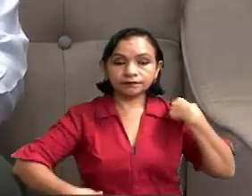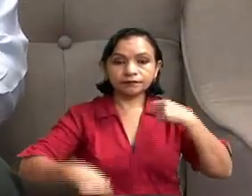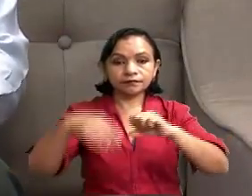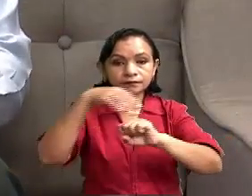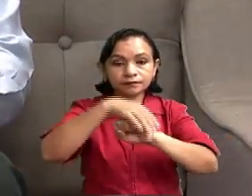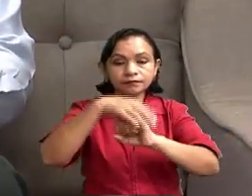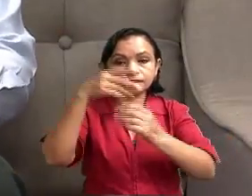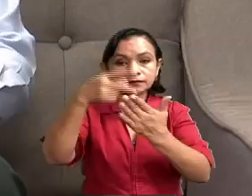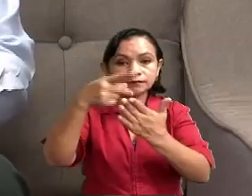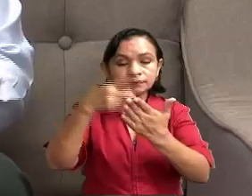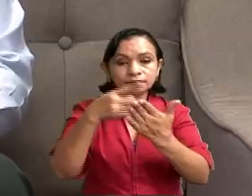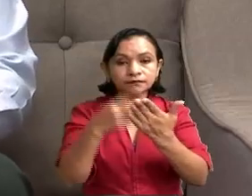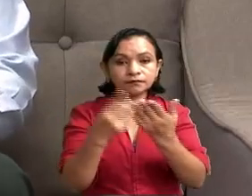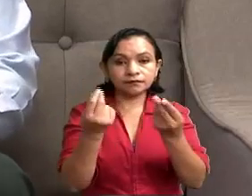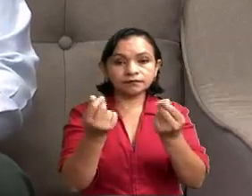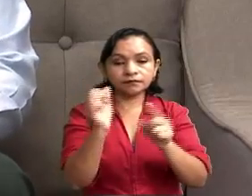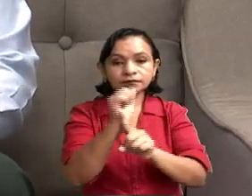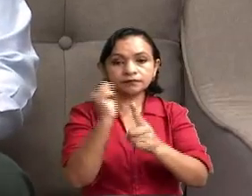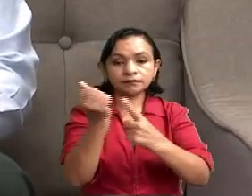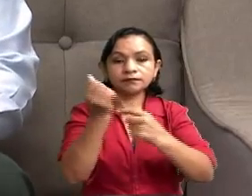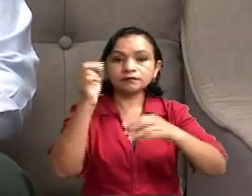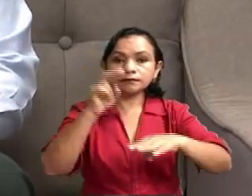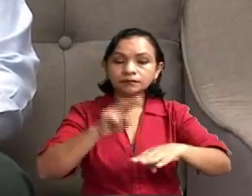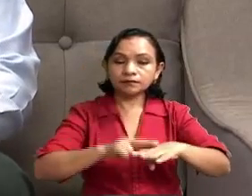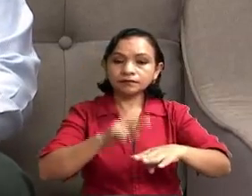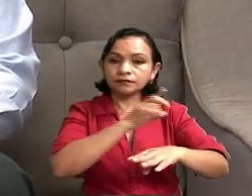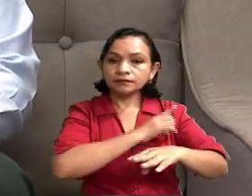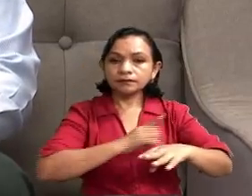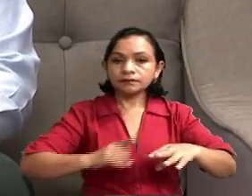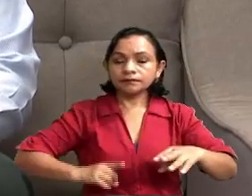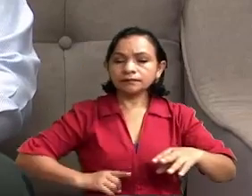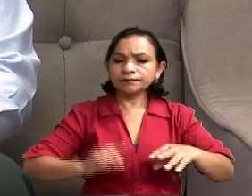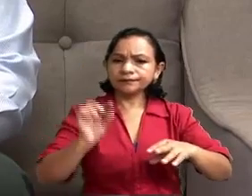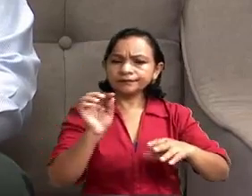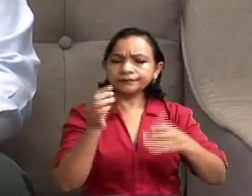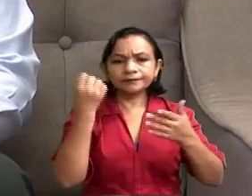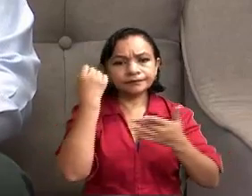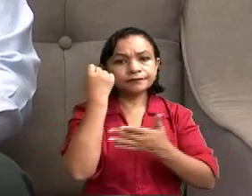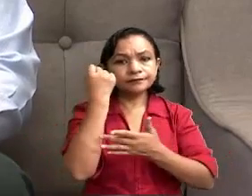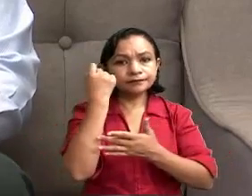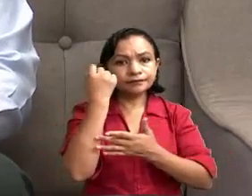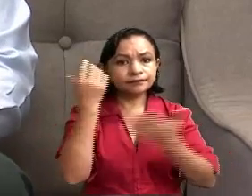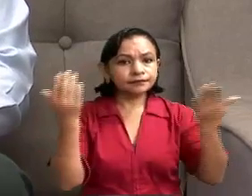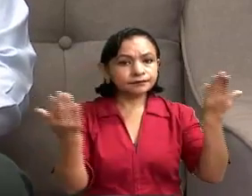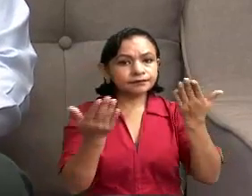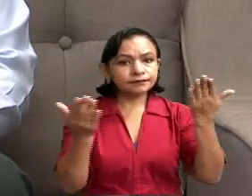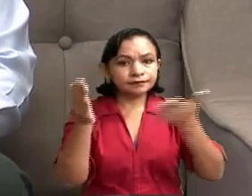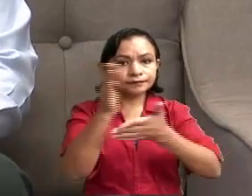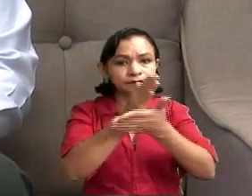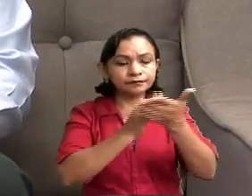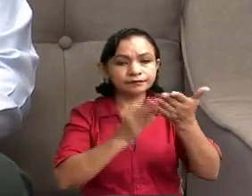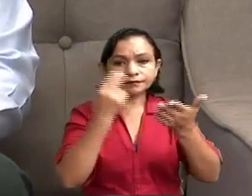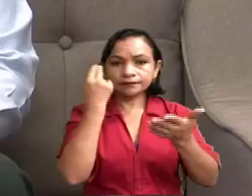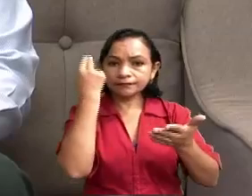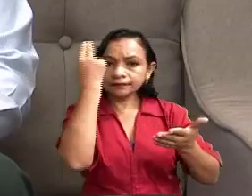Producción, Economía y Presupuesto de la Asamblea Nacional. Pues diputado, un poquito entender algunas preguntas,